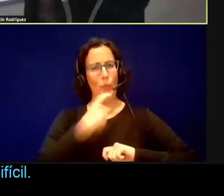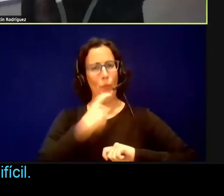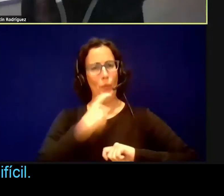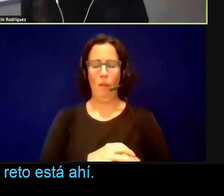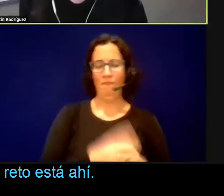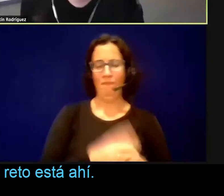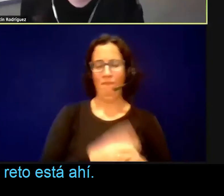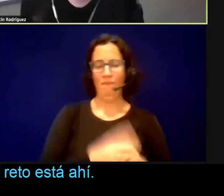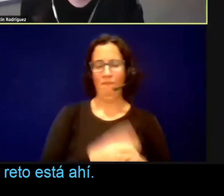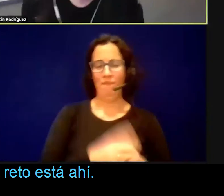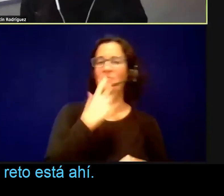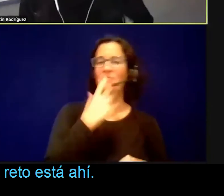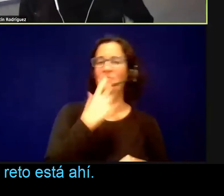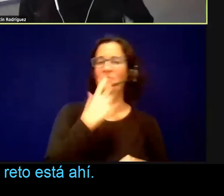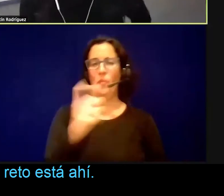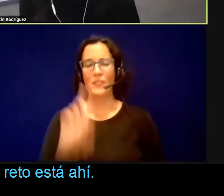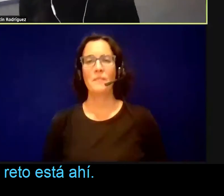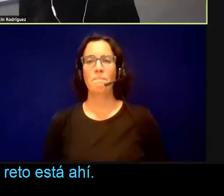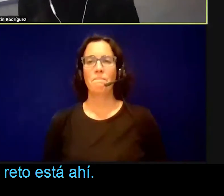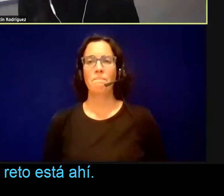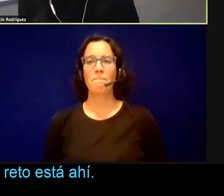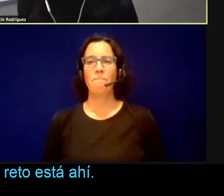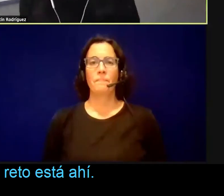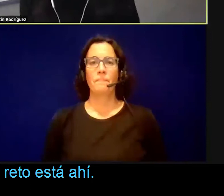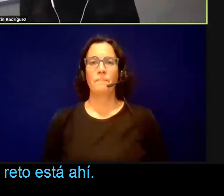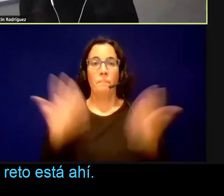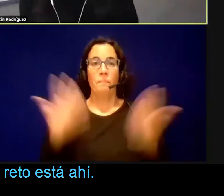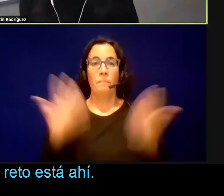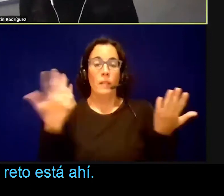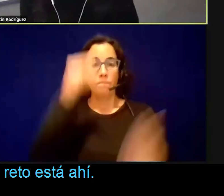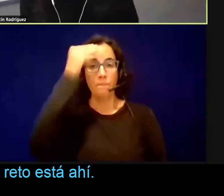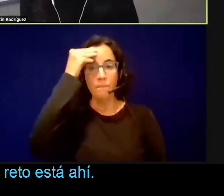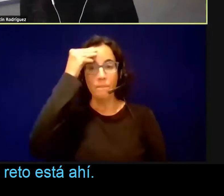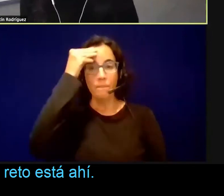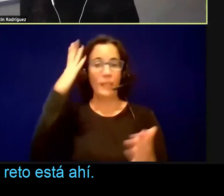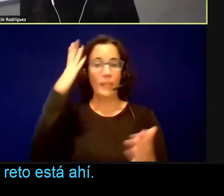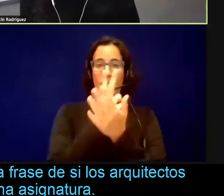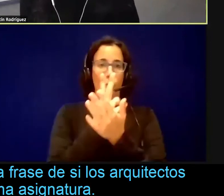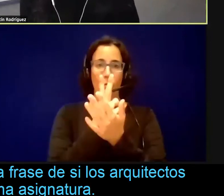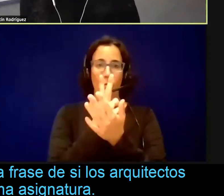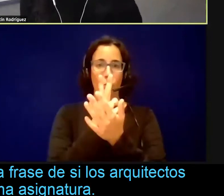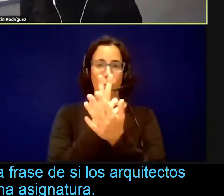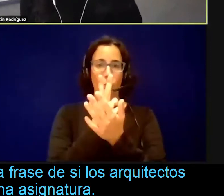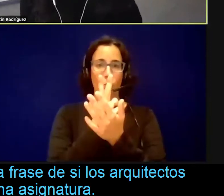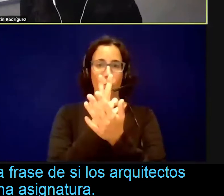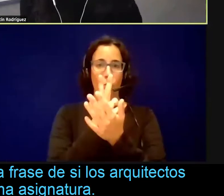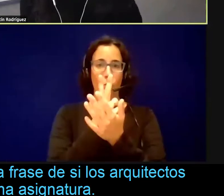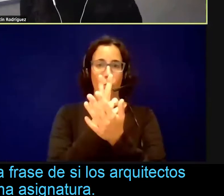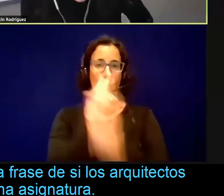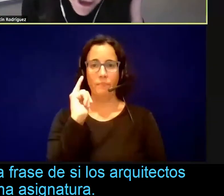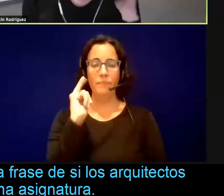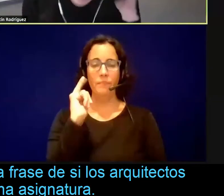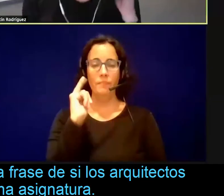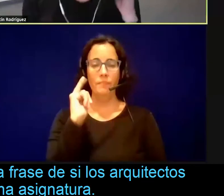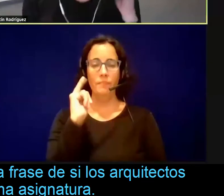pues yo creo que el reto está ahí y, a ver, es que me ha dejado sorprendida la